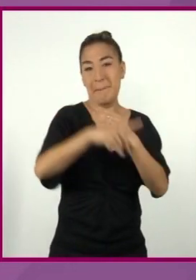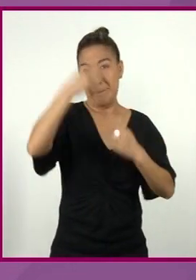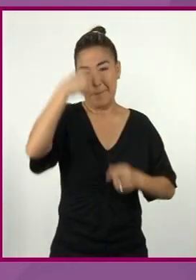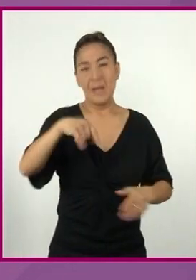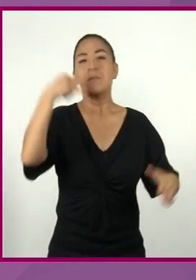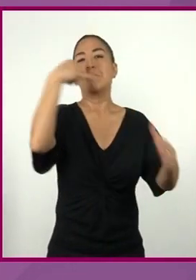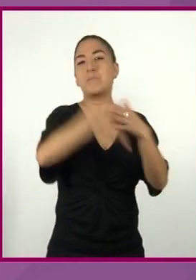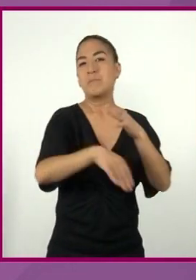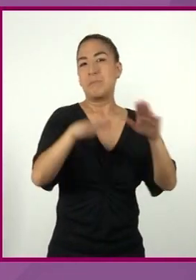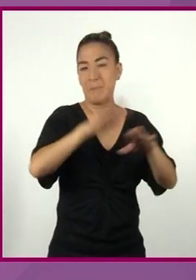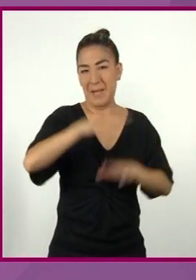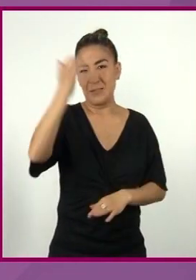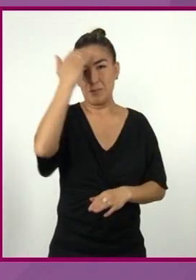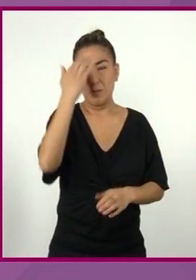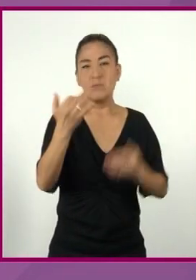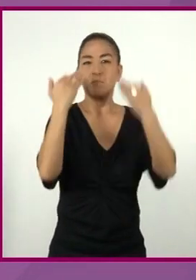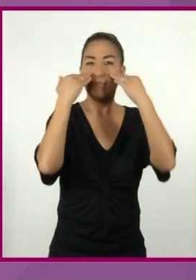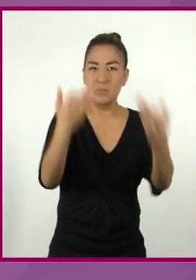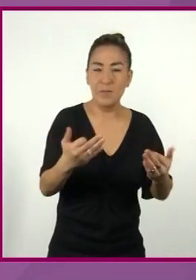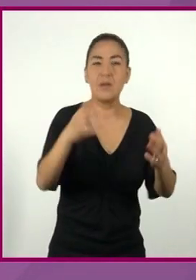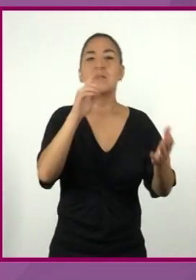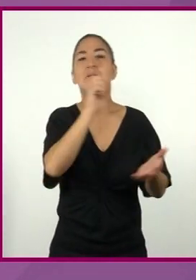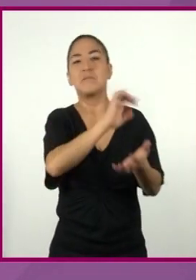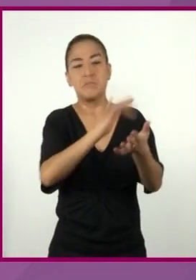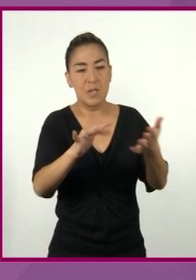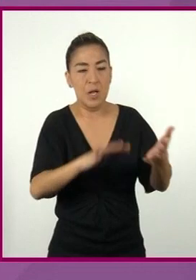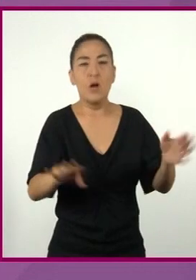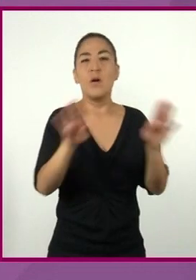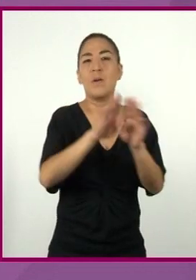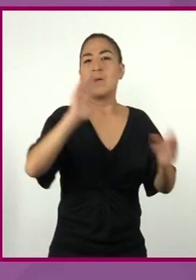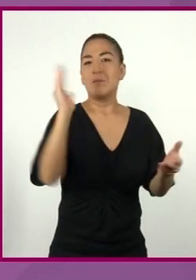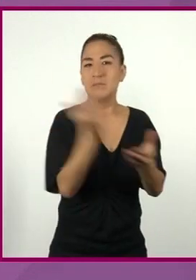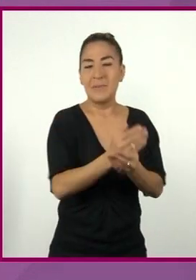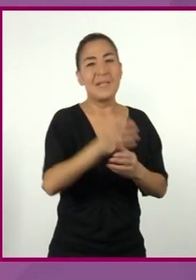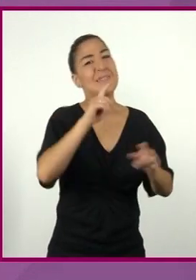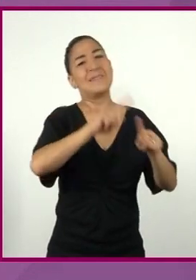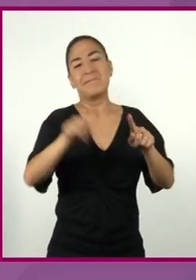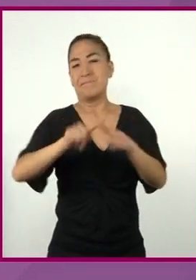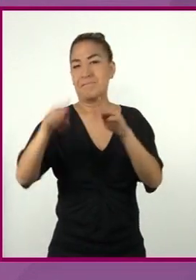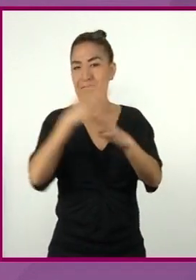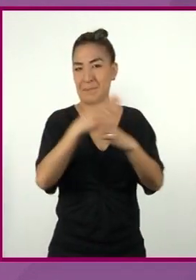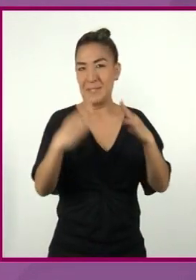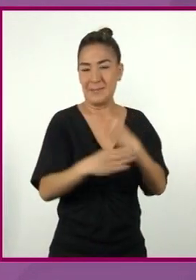conocimiento sobre él, testimonios, documentos y todo tipo de material.